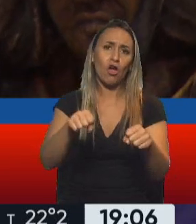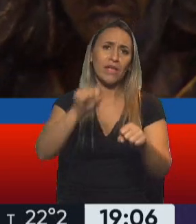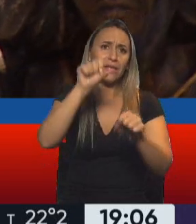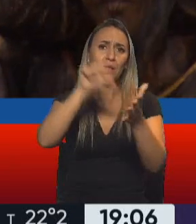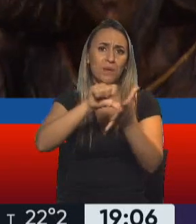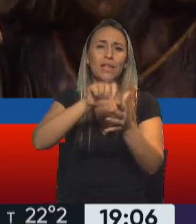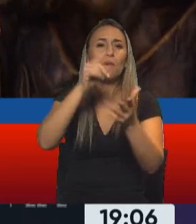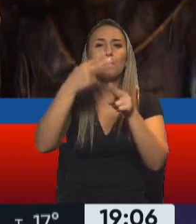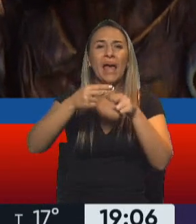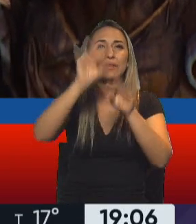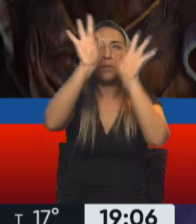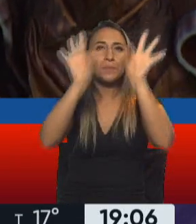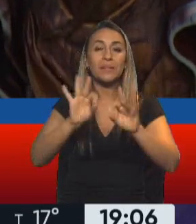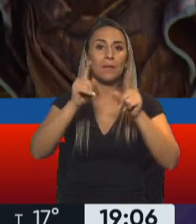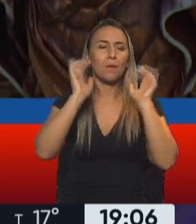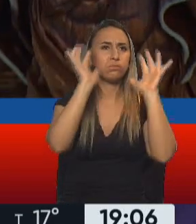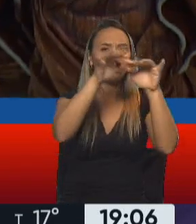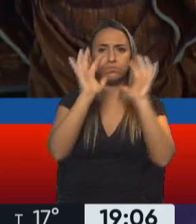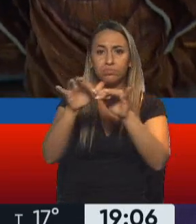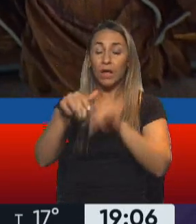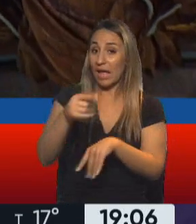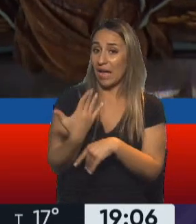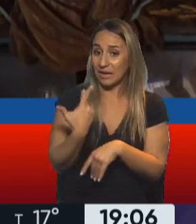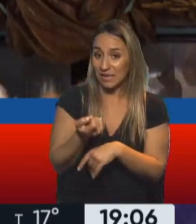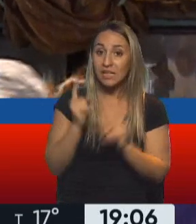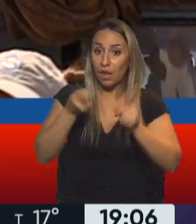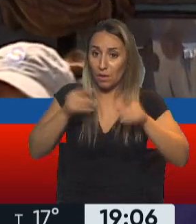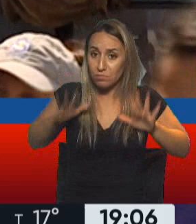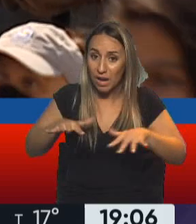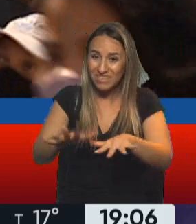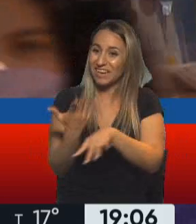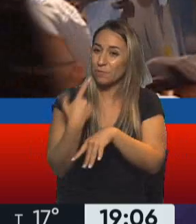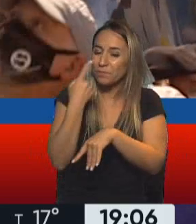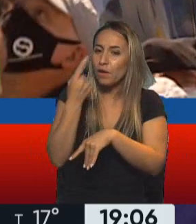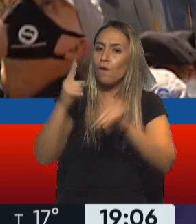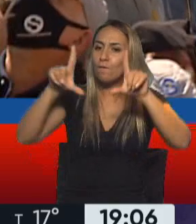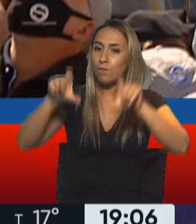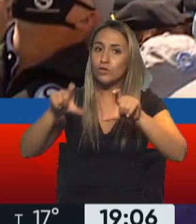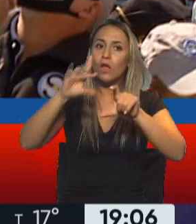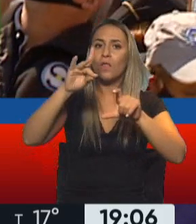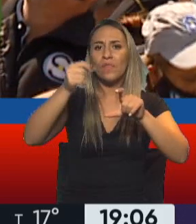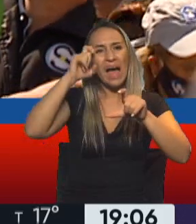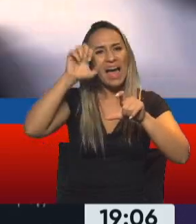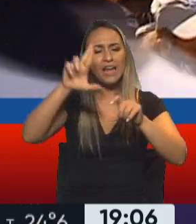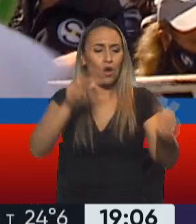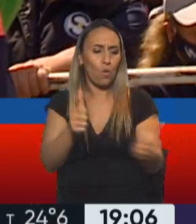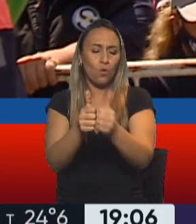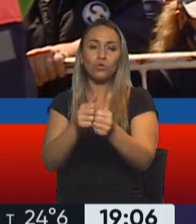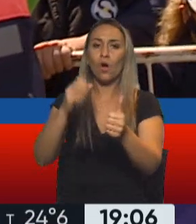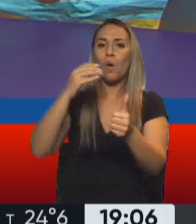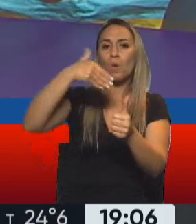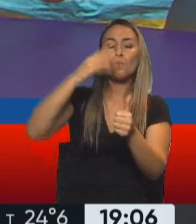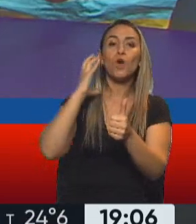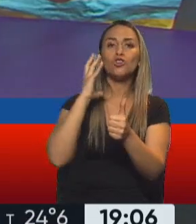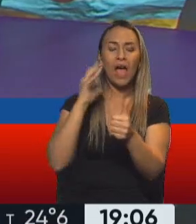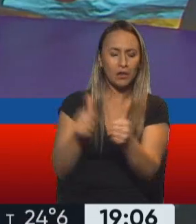con lo que fue también una movilización contundente. Recién, Feli, veíamos ahí en la foto a Daer al lado de Hugo Moyano, una foto que no veníamos. Sí.